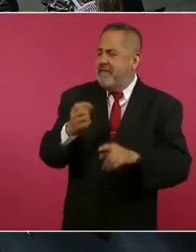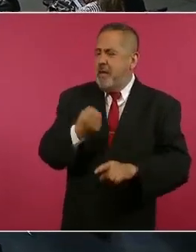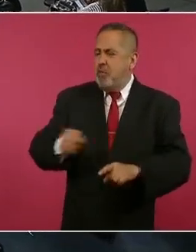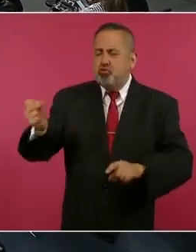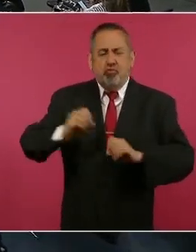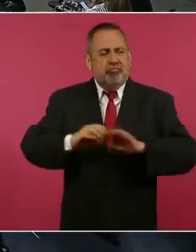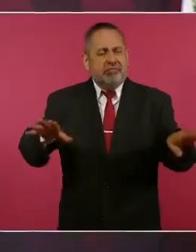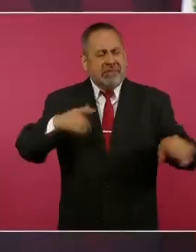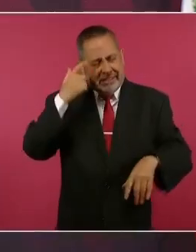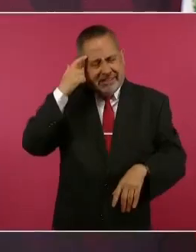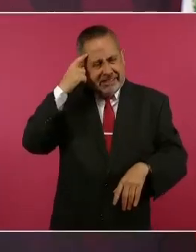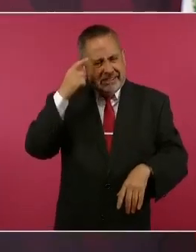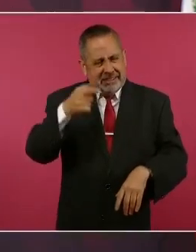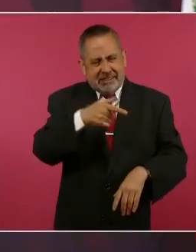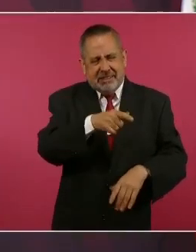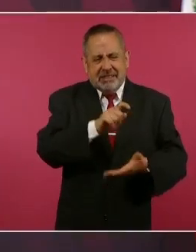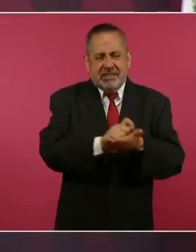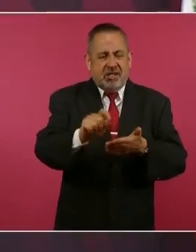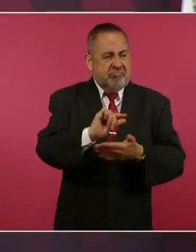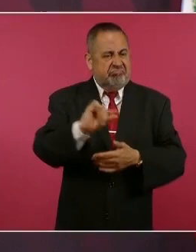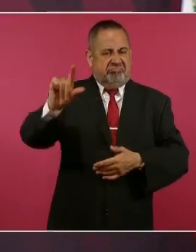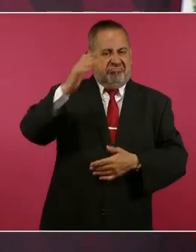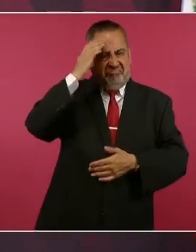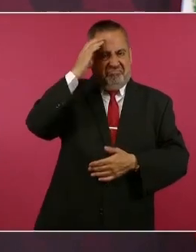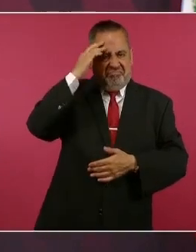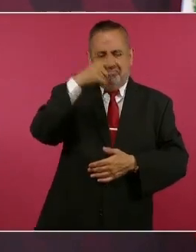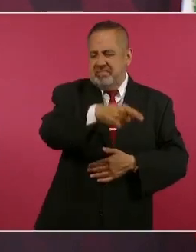famoso en algunos sectores de clase media,